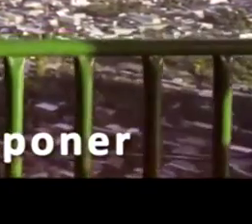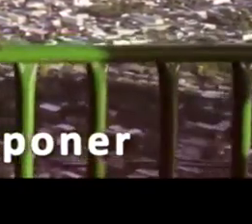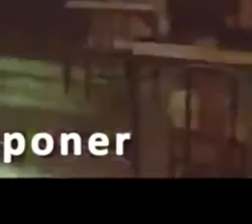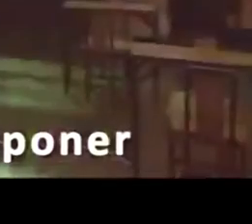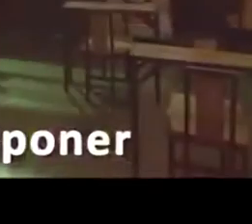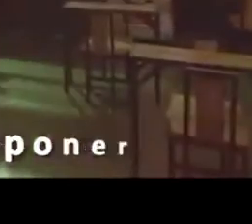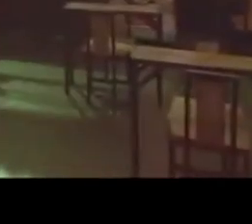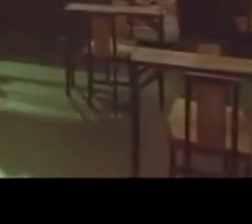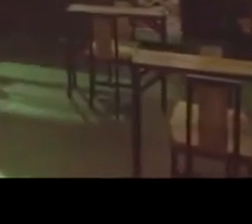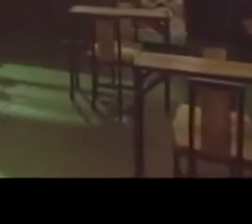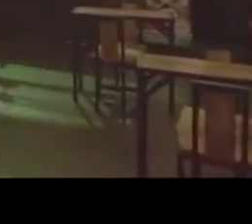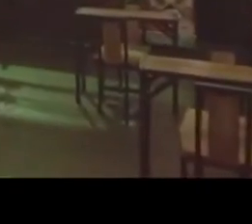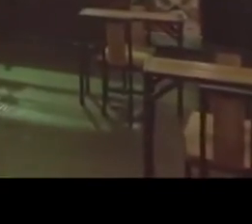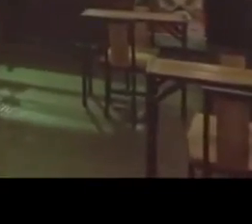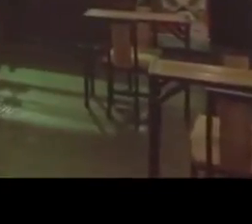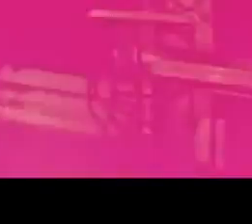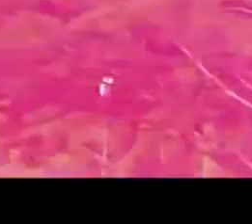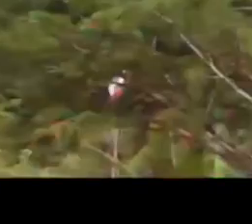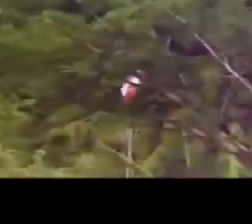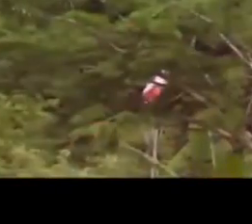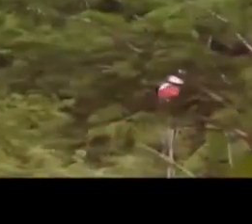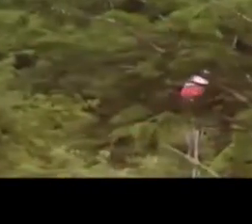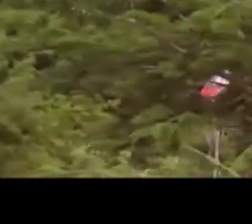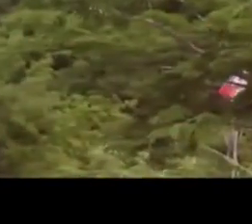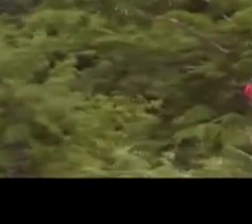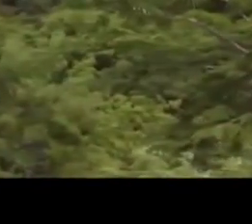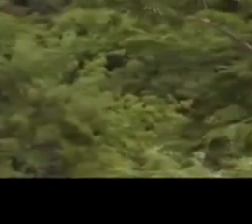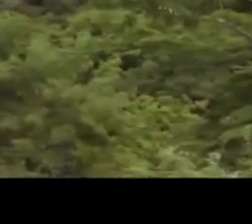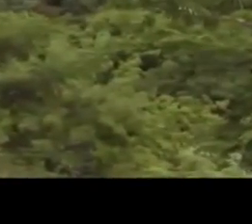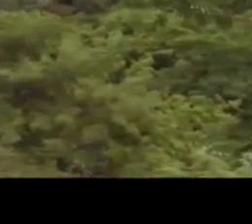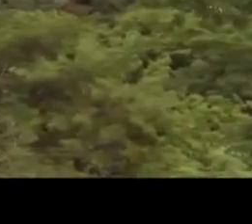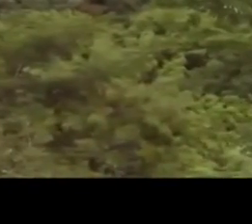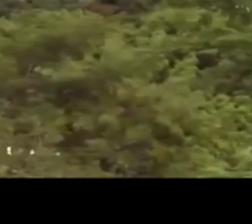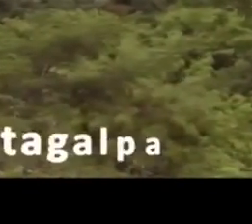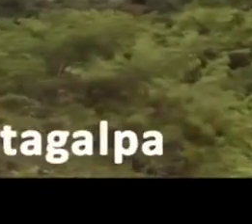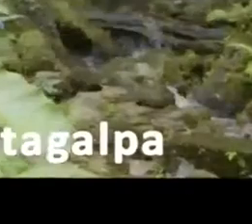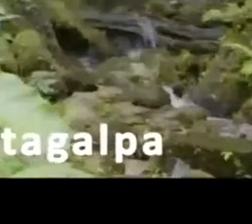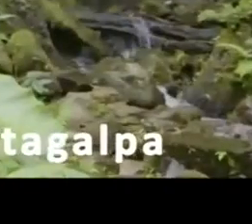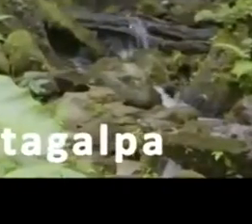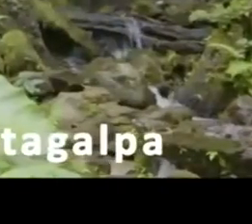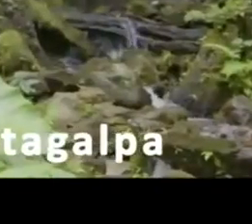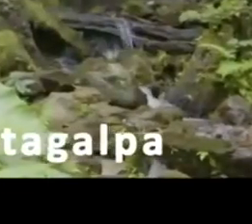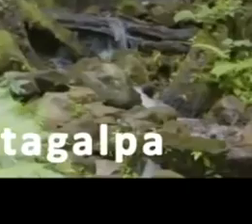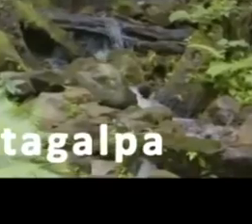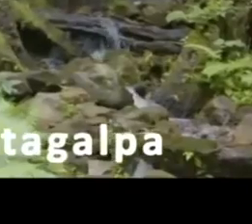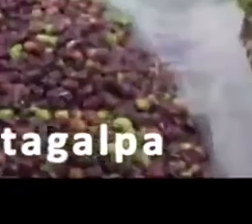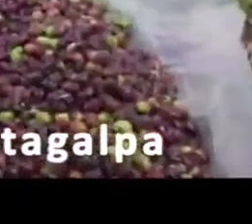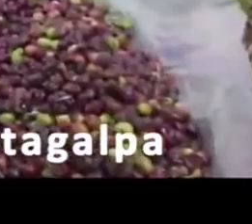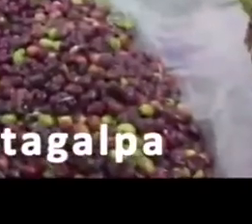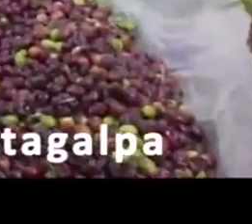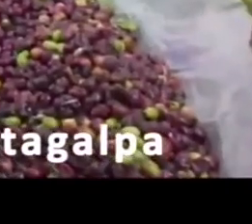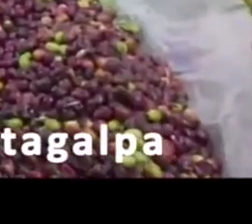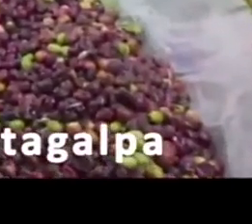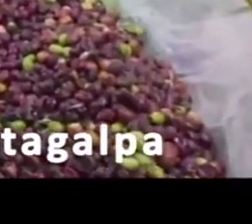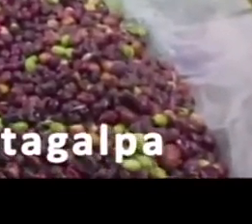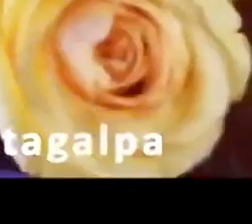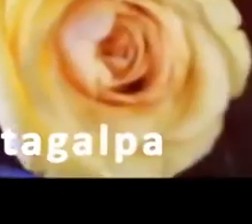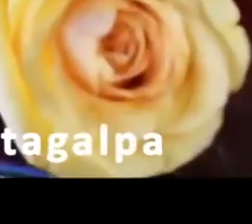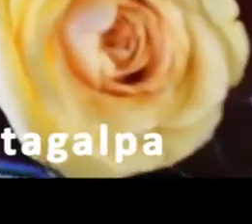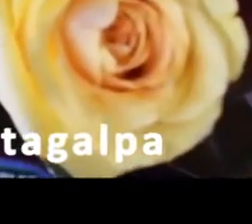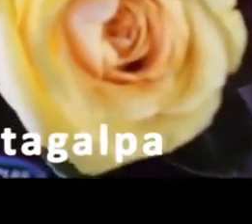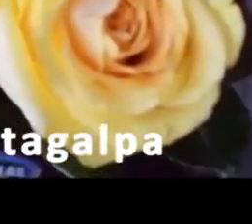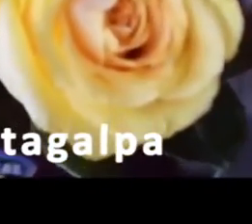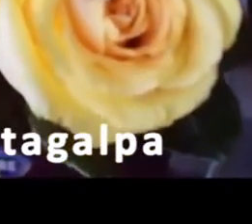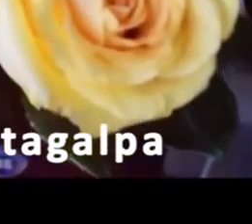simplemente retratar tu foto icónica del viaje. Disfruta sus montañas, cascadas, fincas cafetaleras,